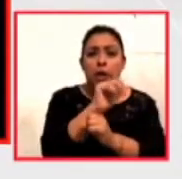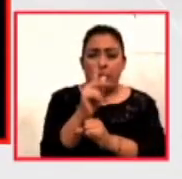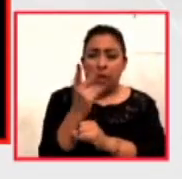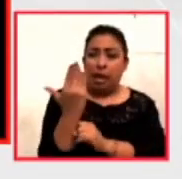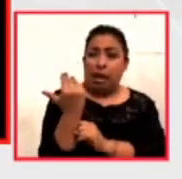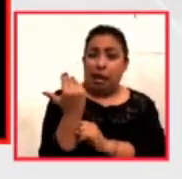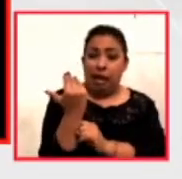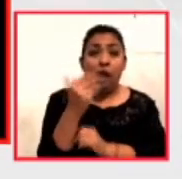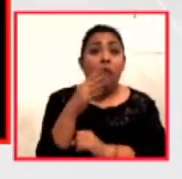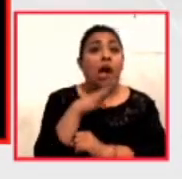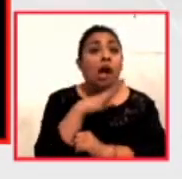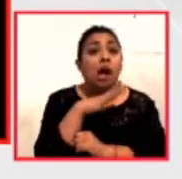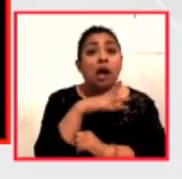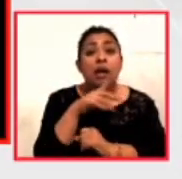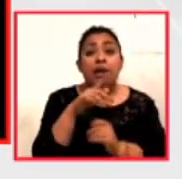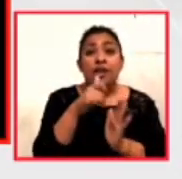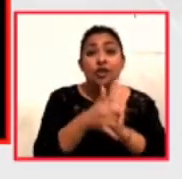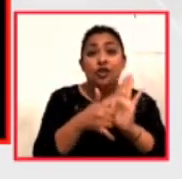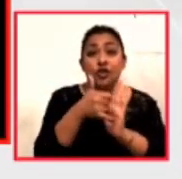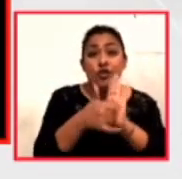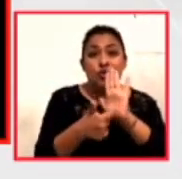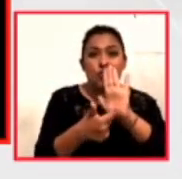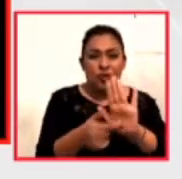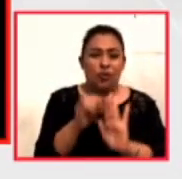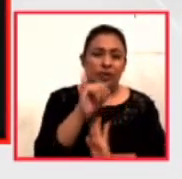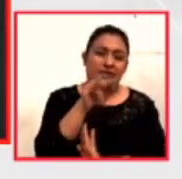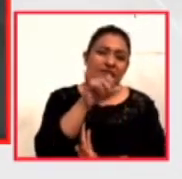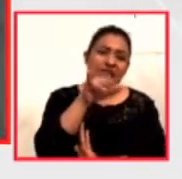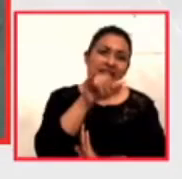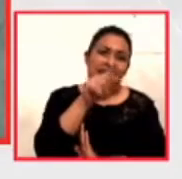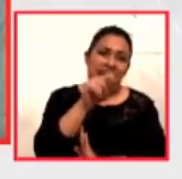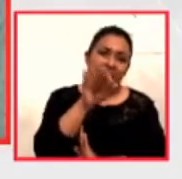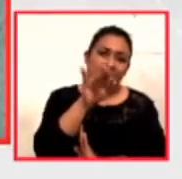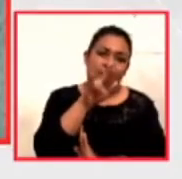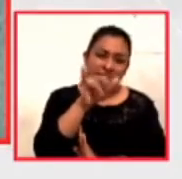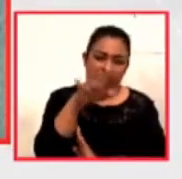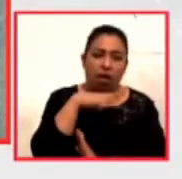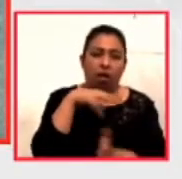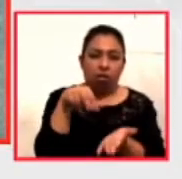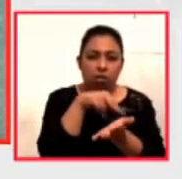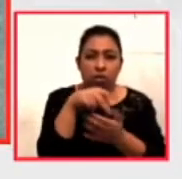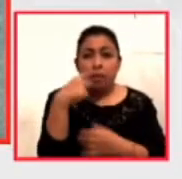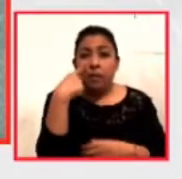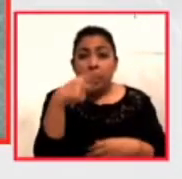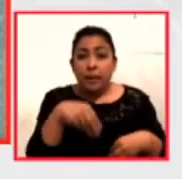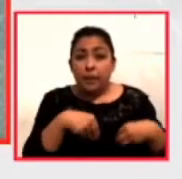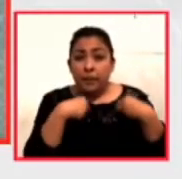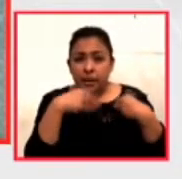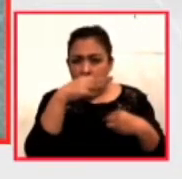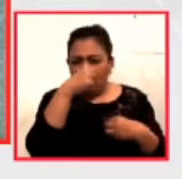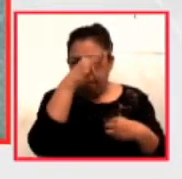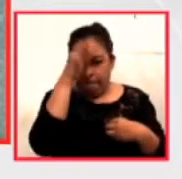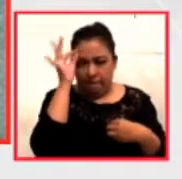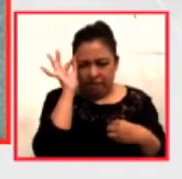Recientemente presentó en su canal de YouTube Infinita Frida, pieza coreográfica que no retoma la vida de la pintora,